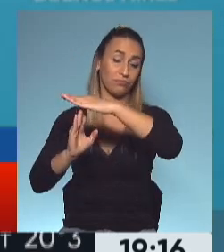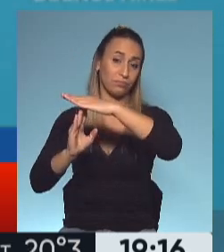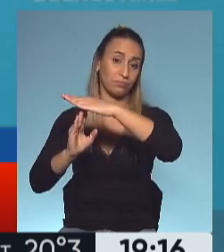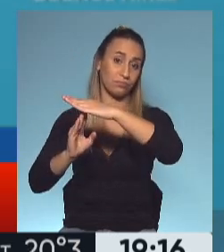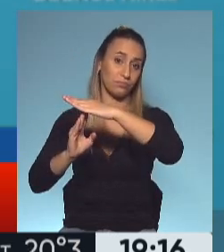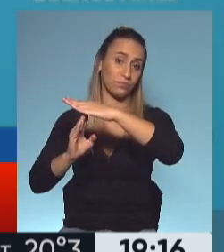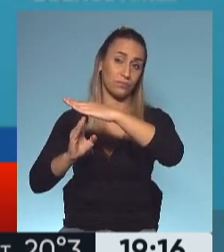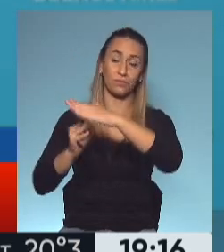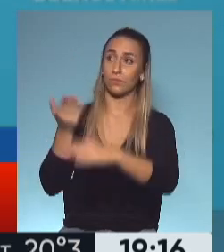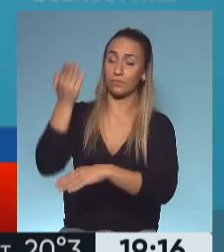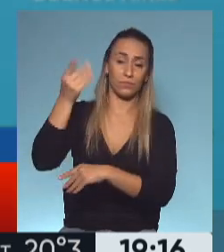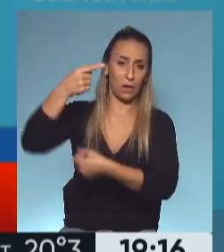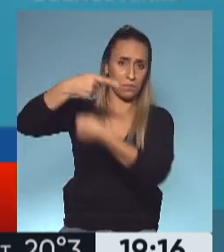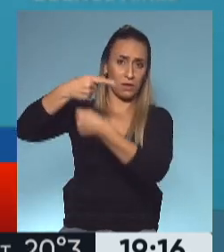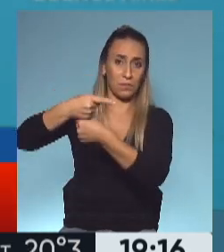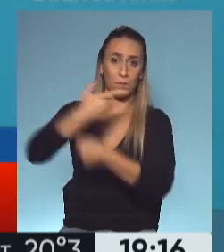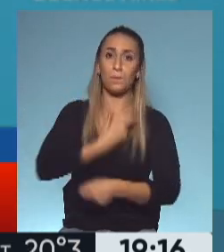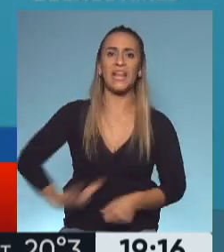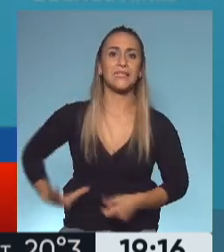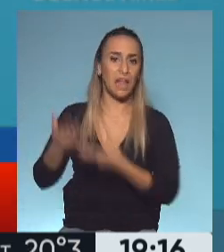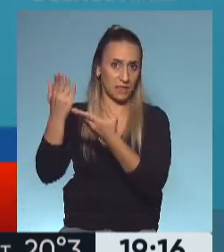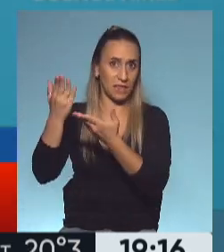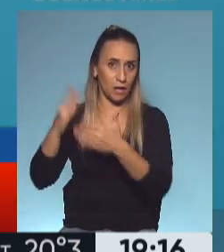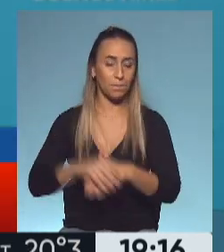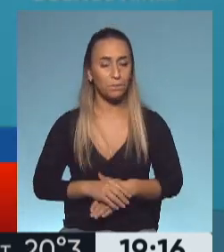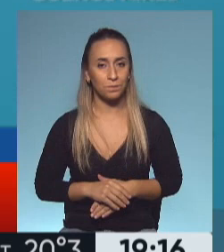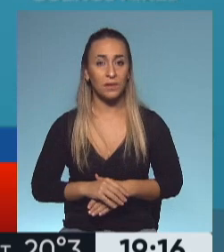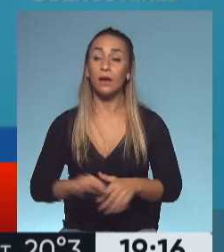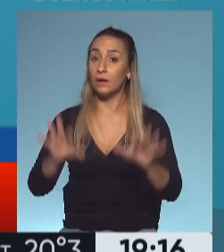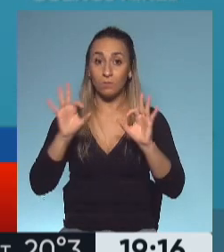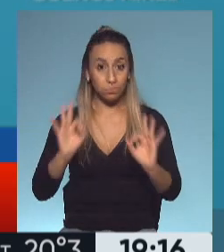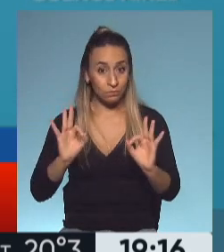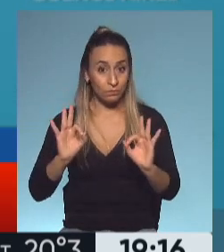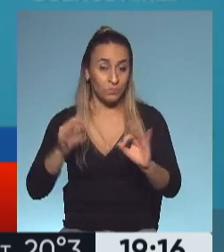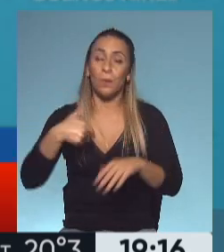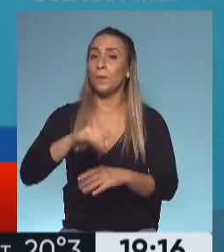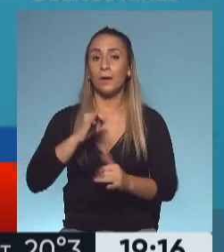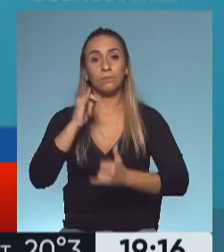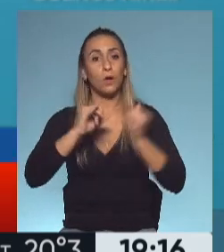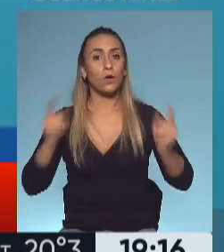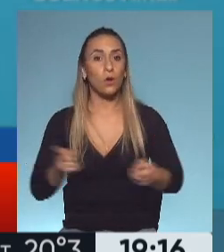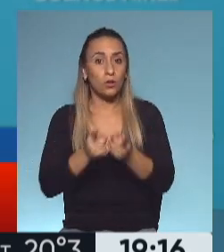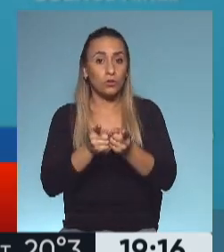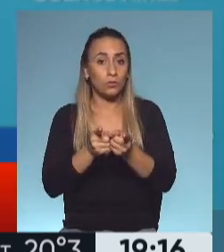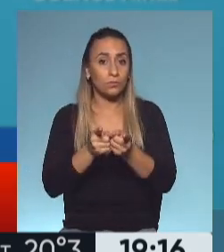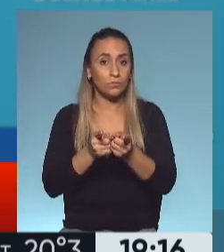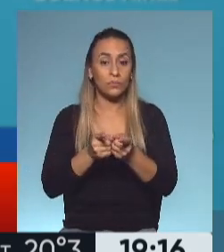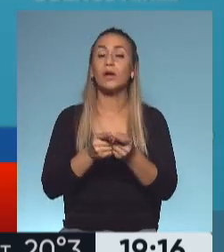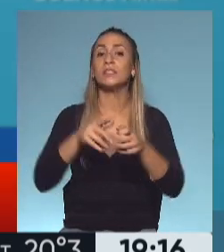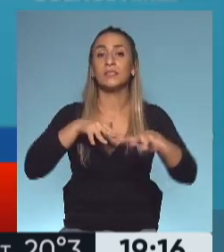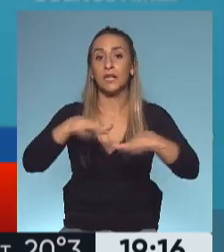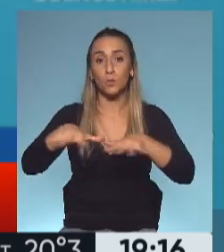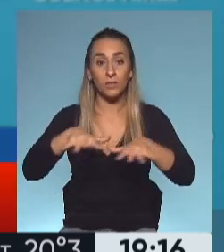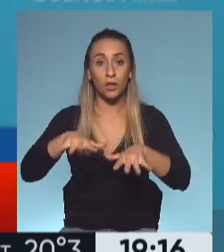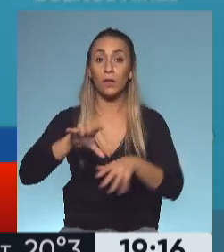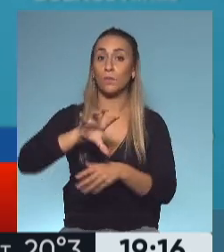encabezado por el presidente. Dicho esto, voy a hacer una breve reseña de la situación epidemiológica